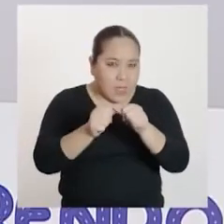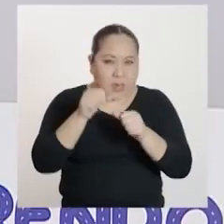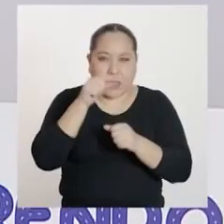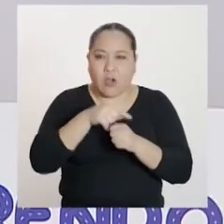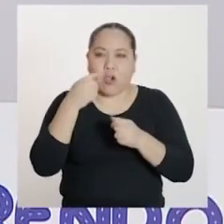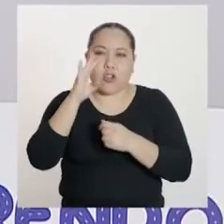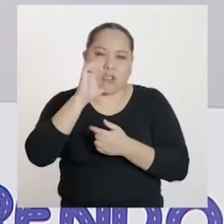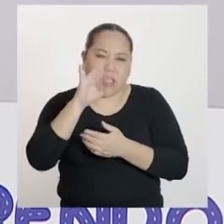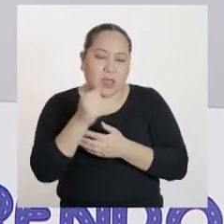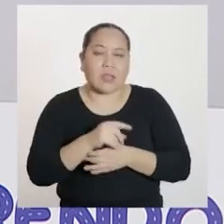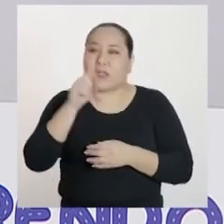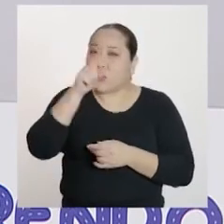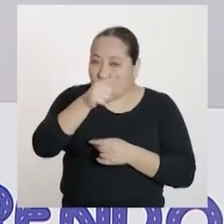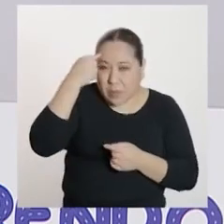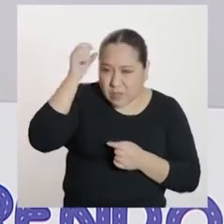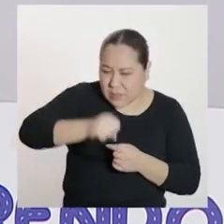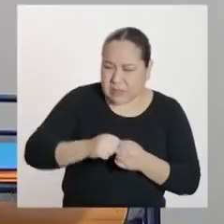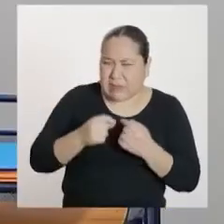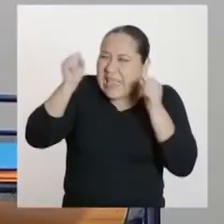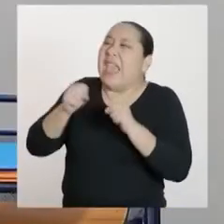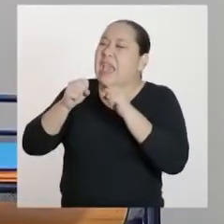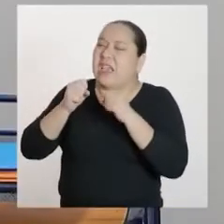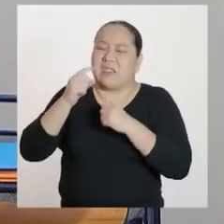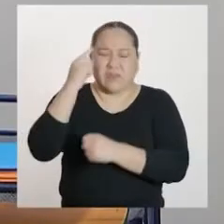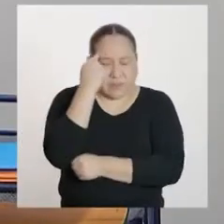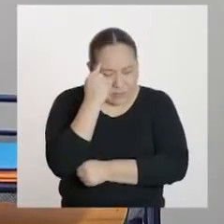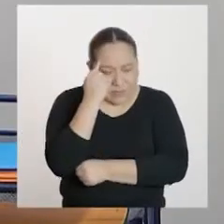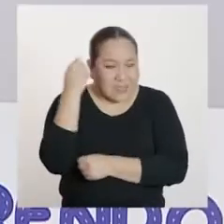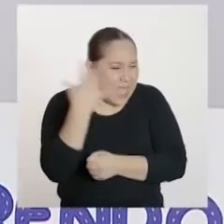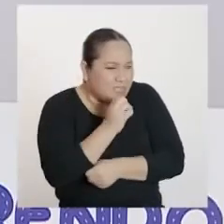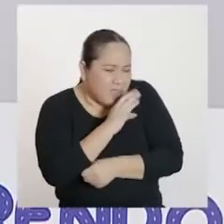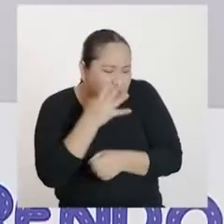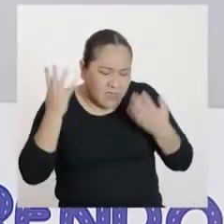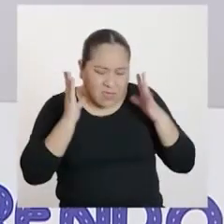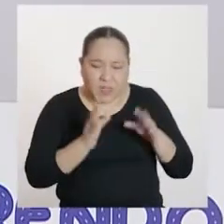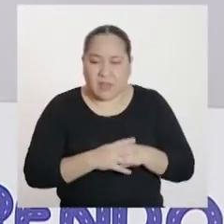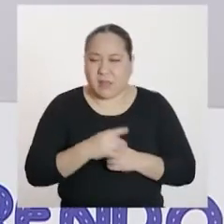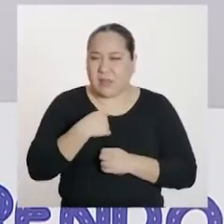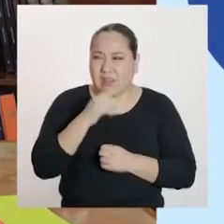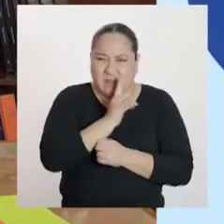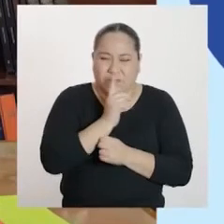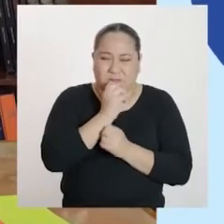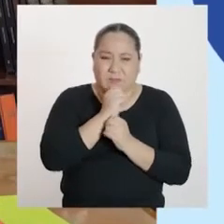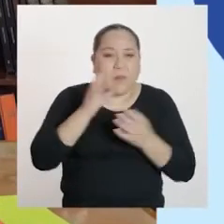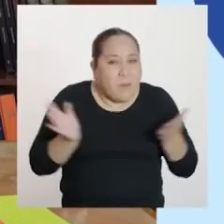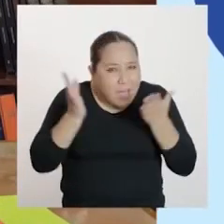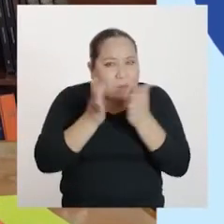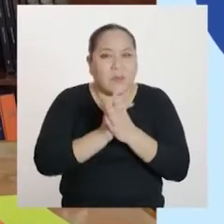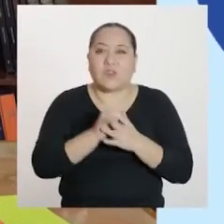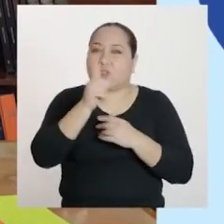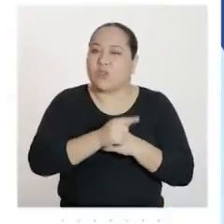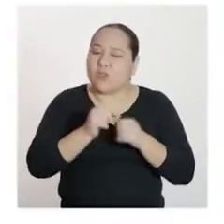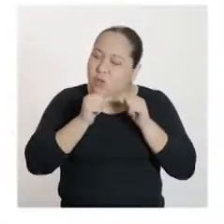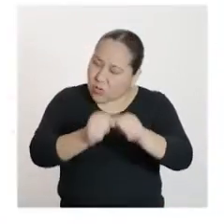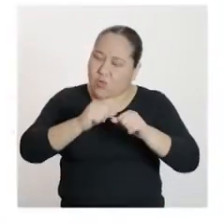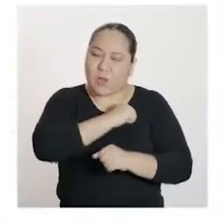¡Sí! Creo. ¡Ya dijiste, ya! ¡Oh, no! ¡Vamos, que no decaiga la